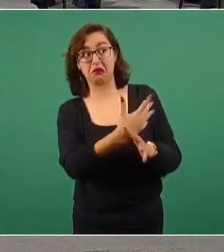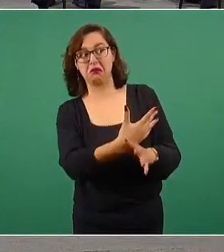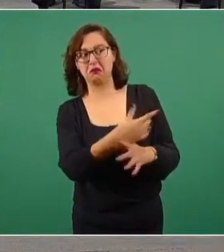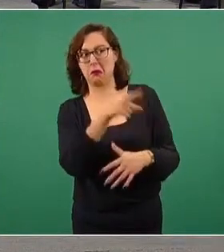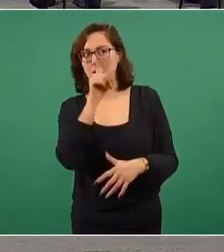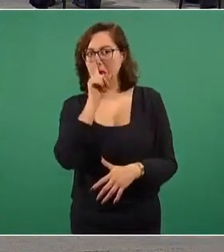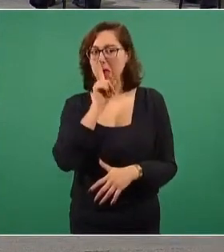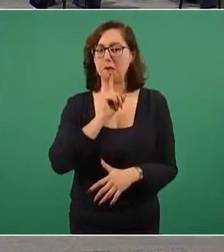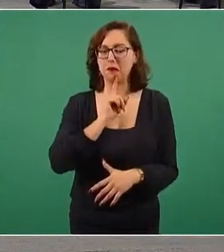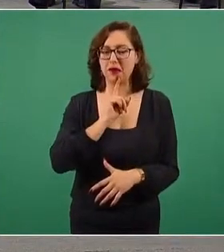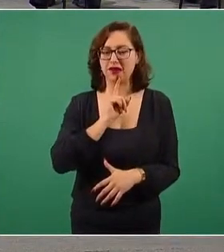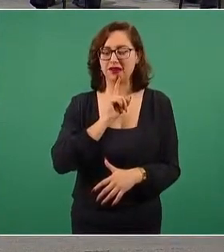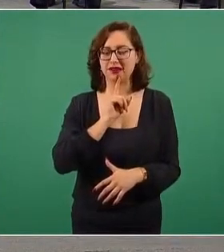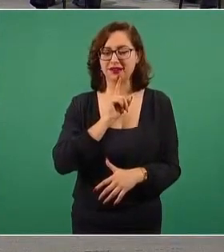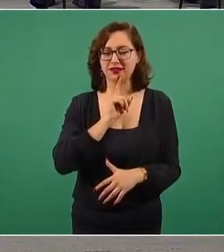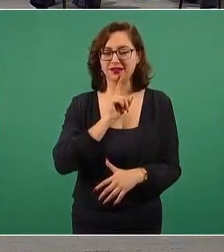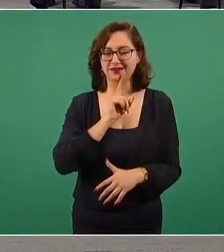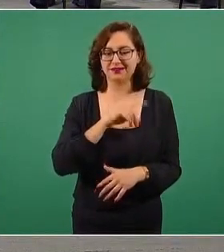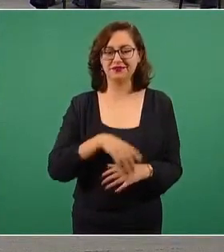combustibles.